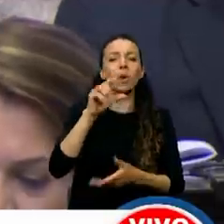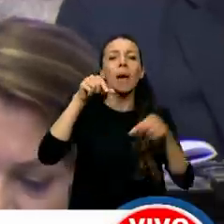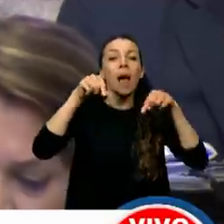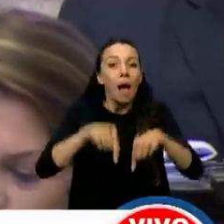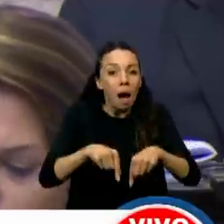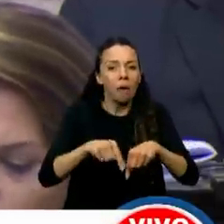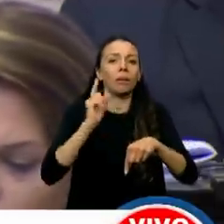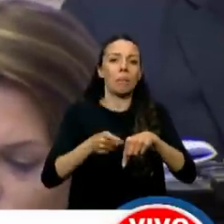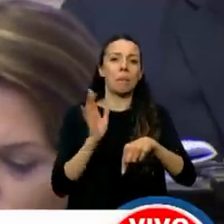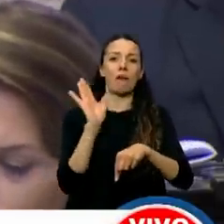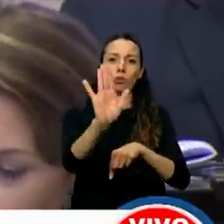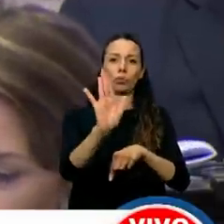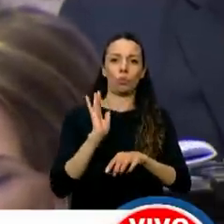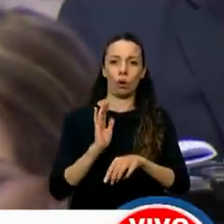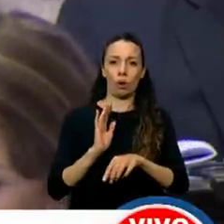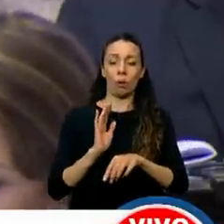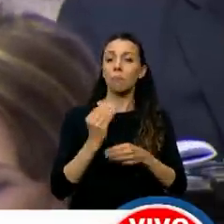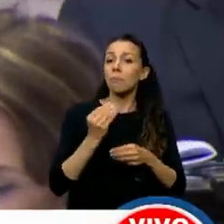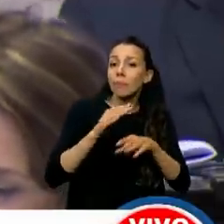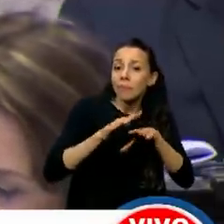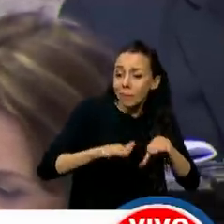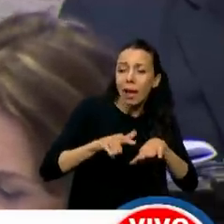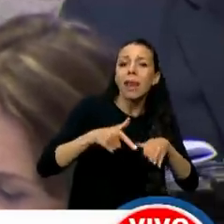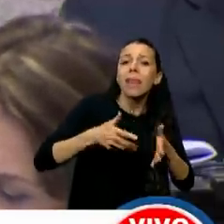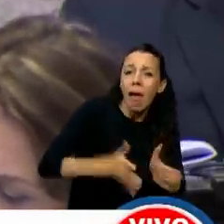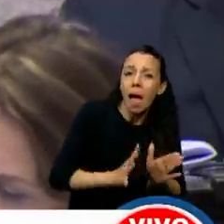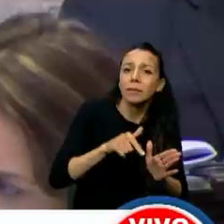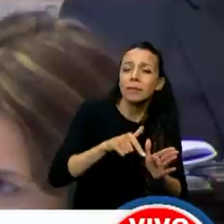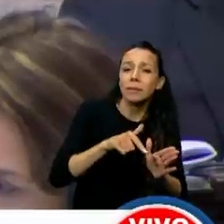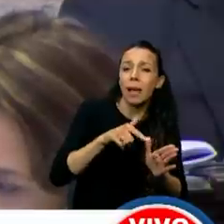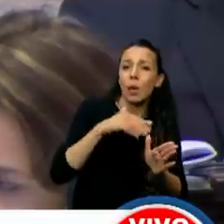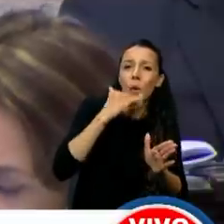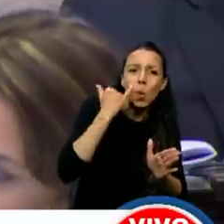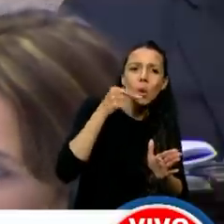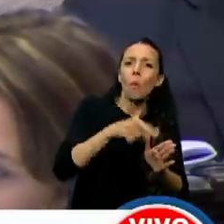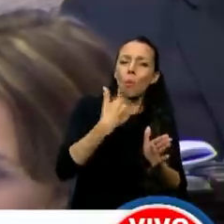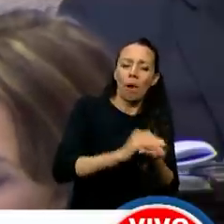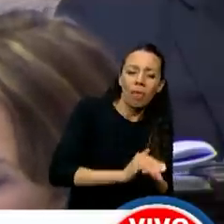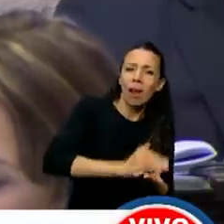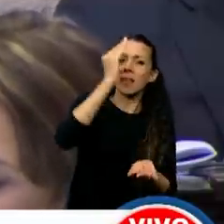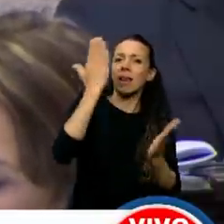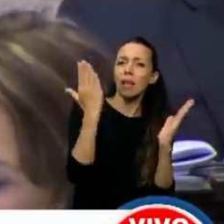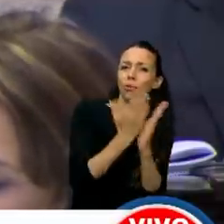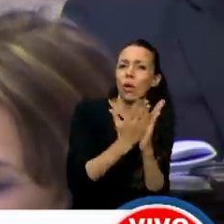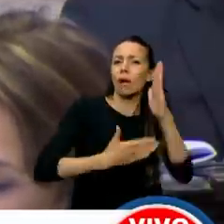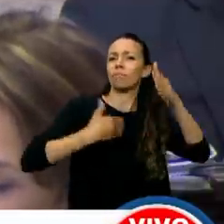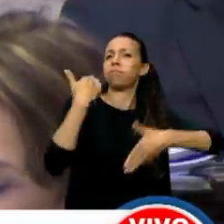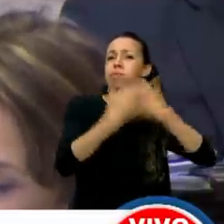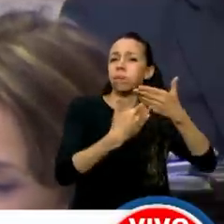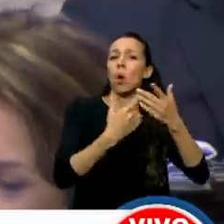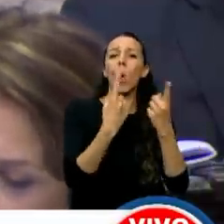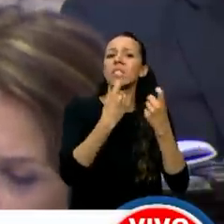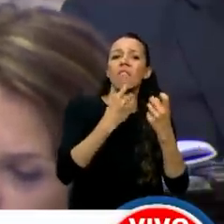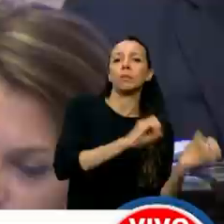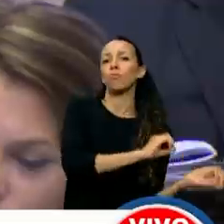para que un chico o una chica que nazca en jujuy puede estudiar crecer y desarrollarse en jujuy y no se tenga que